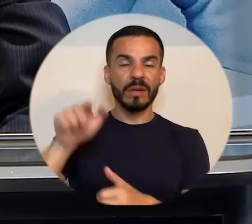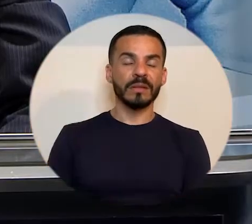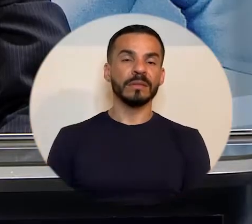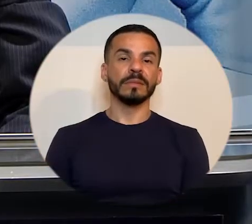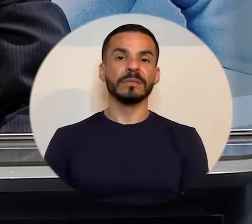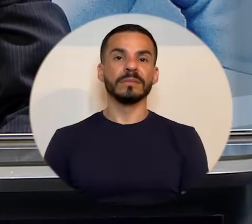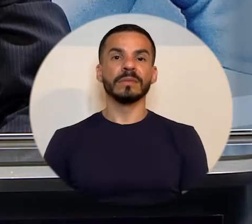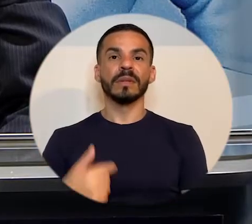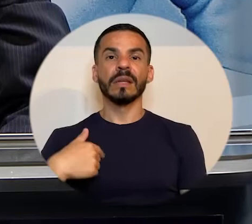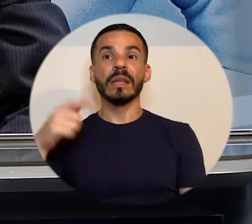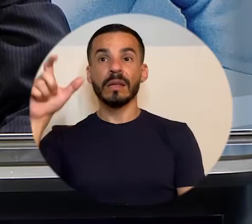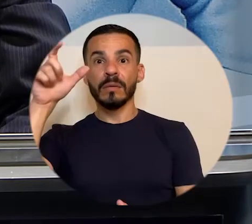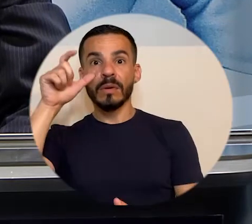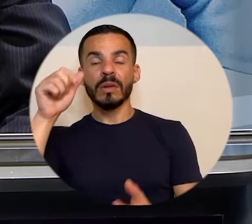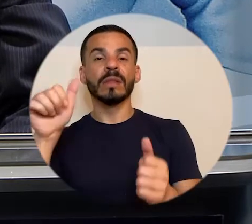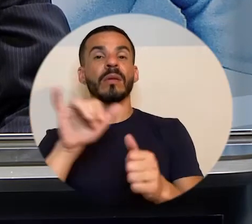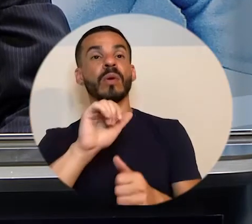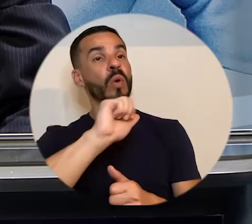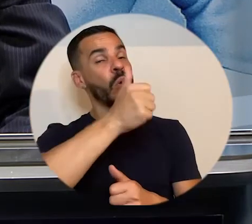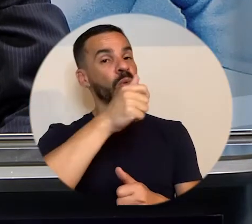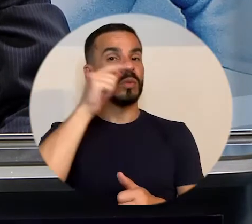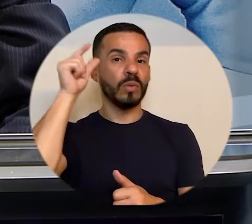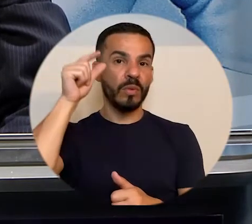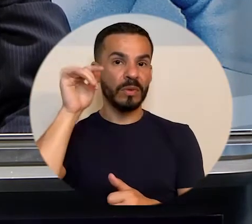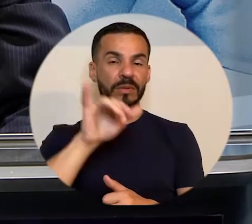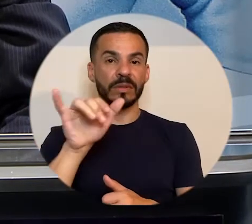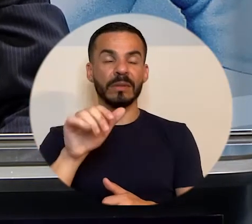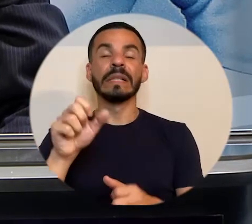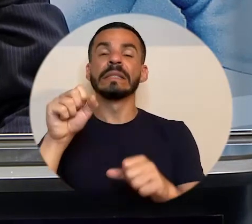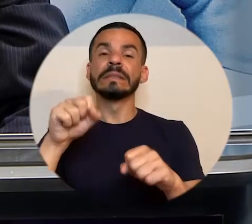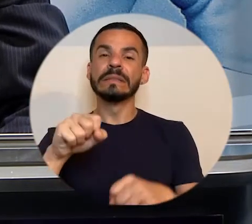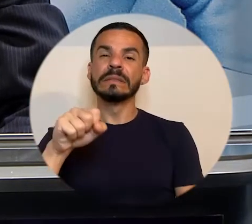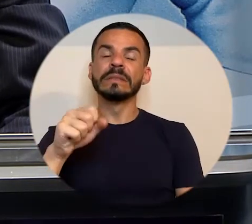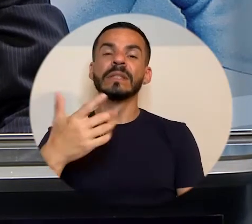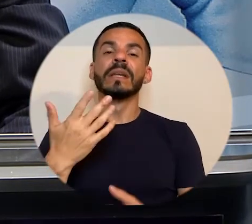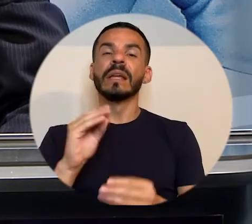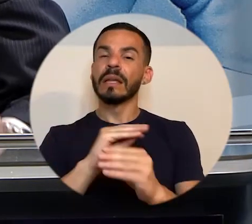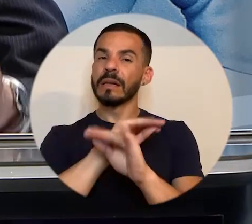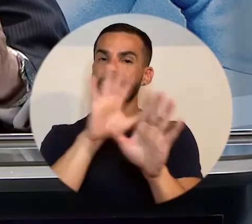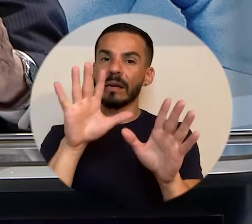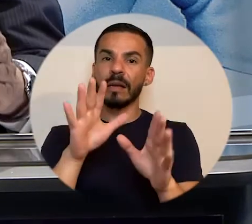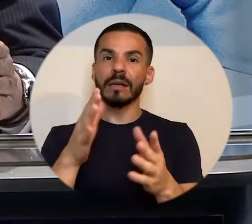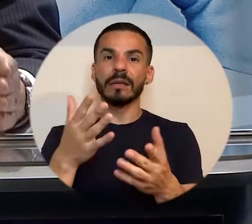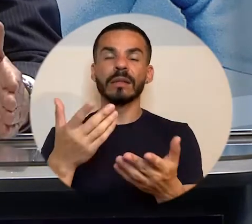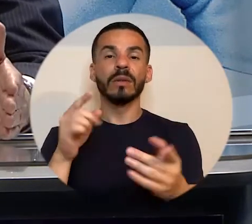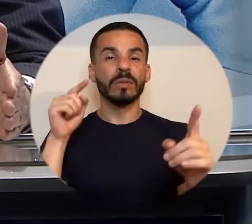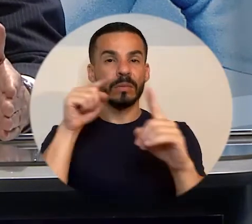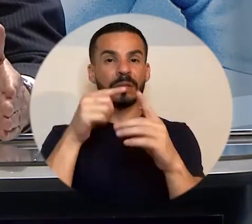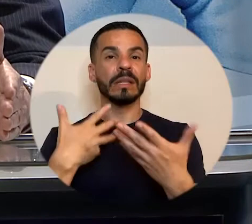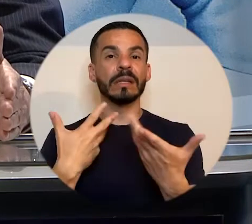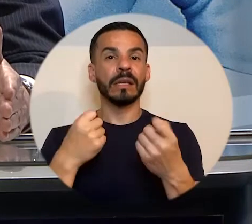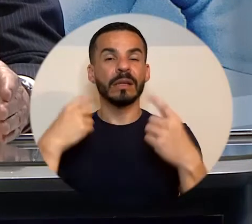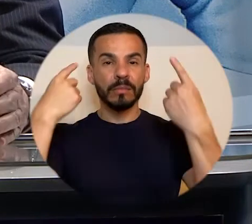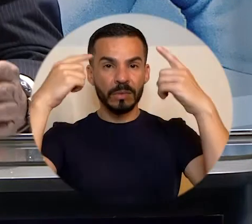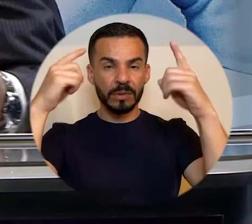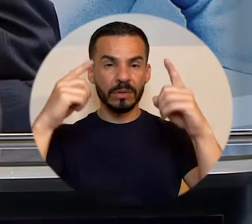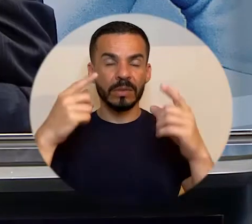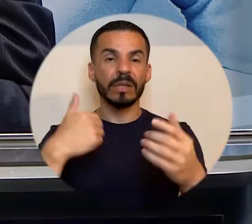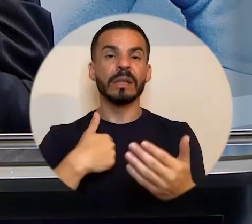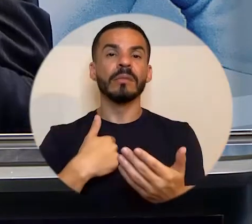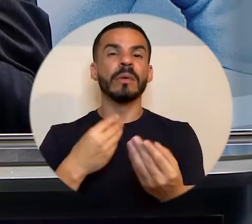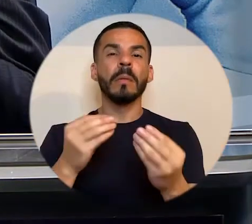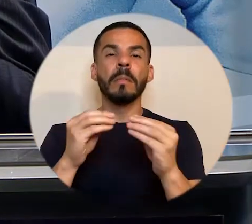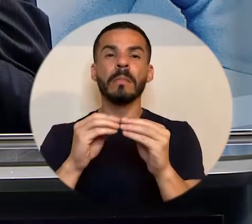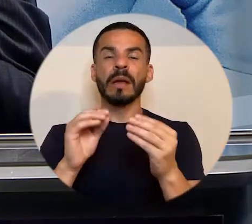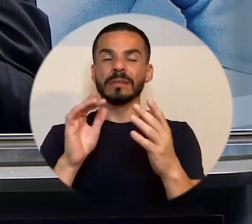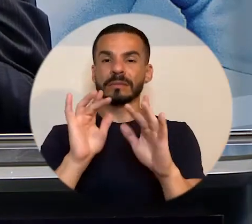Bueno, hay que tener con Joe Biden, pero también hay que tener con otros gobiernos. Lo que sí hay que tener es una claridad en los objetivos que queremos alcanzar.